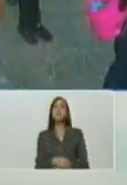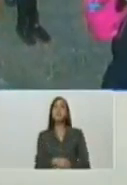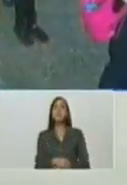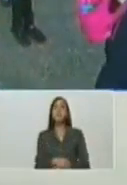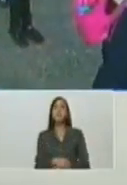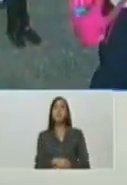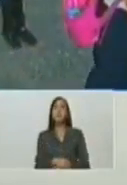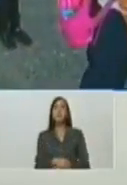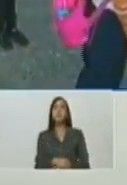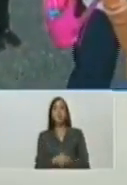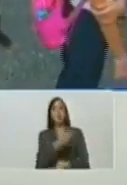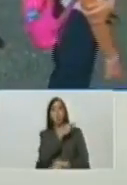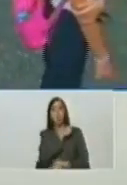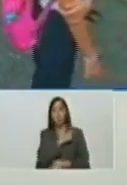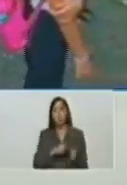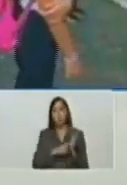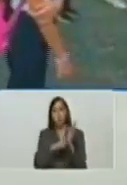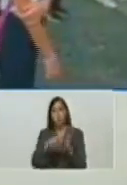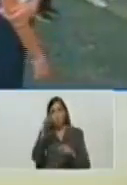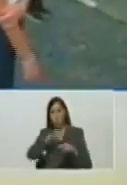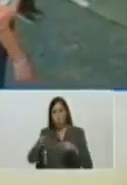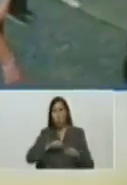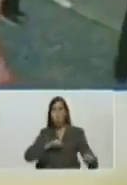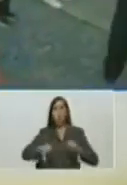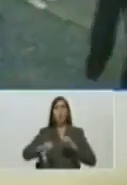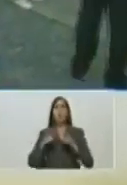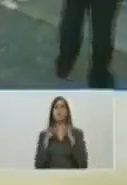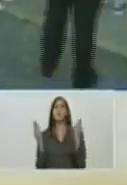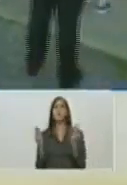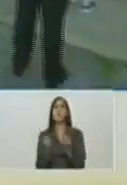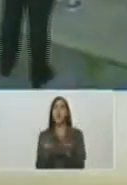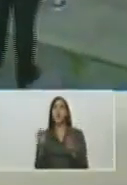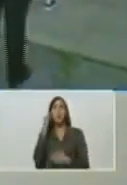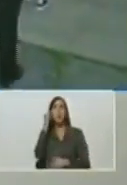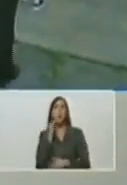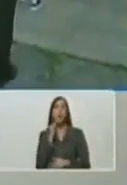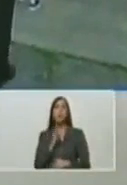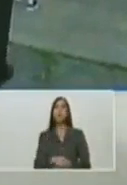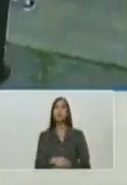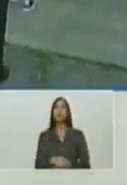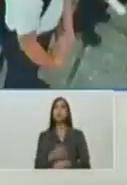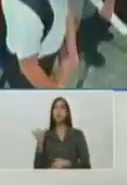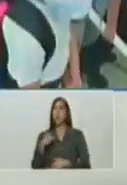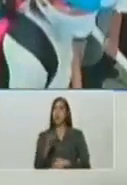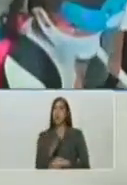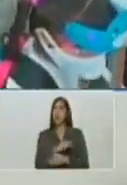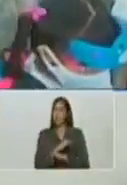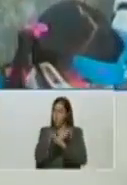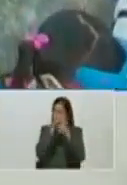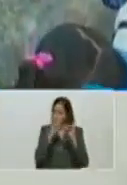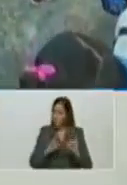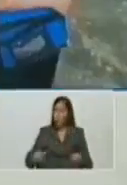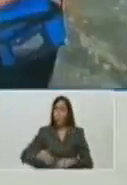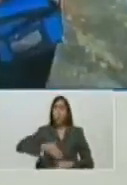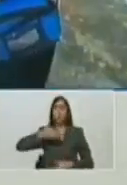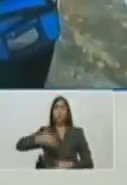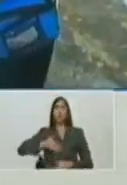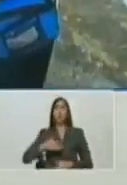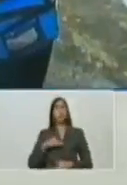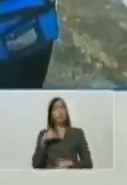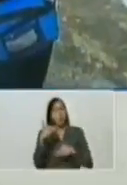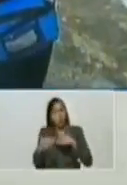los representantes del movimiento bolivariano de familia. ¡Ay, qué felicidad! Poco a